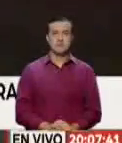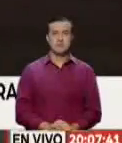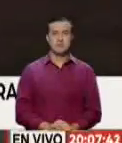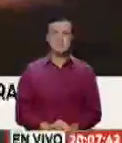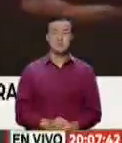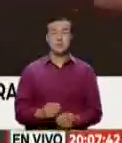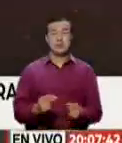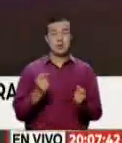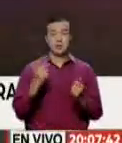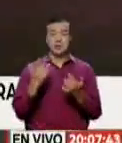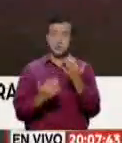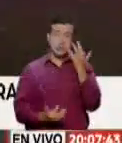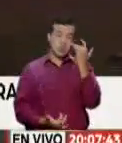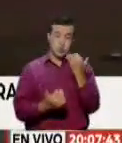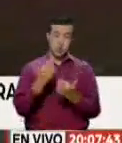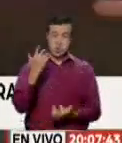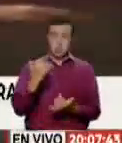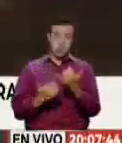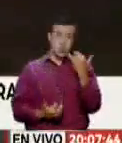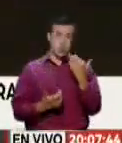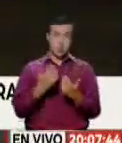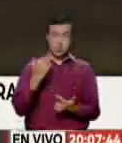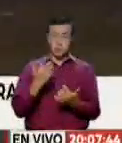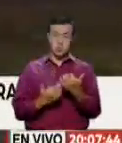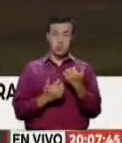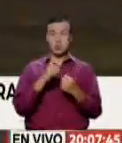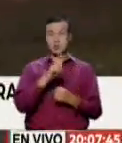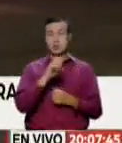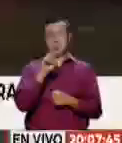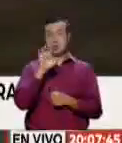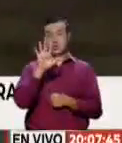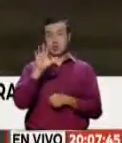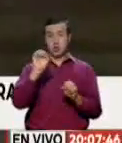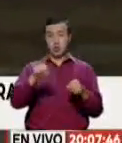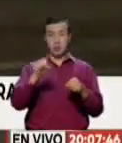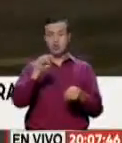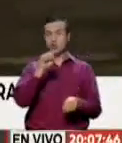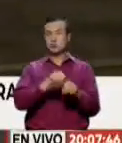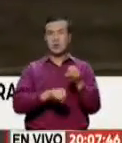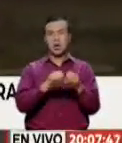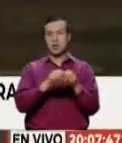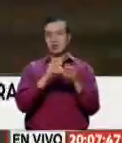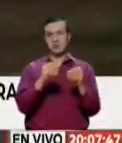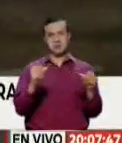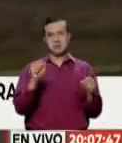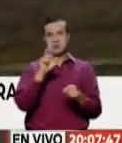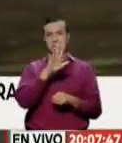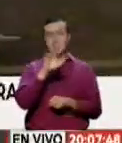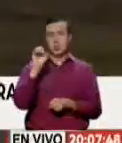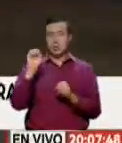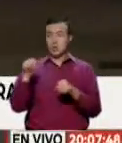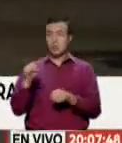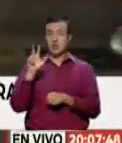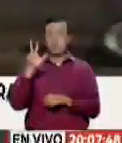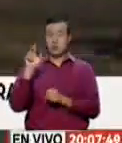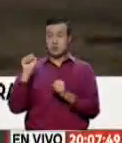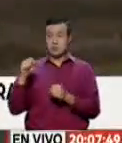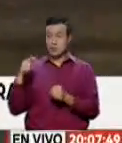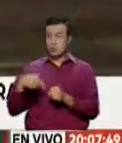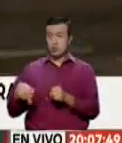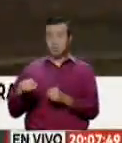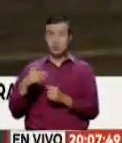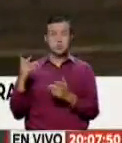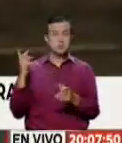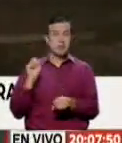Ya se puso mucho. De inmediato las llamas se expandieron dejando en cenizas 105 motocicletas y otras 50 motos y 3 tricimotos